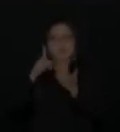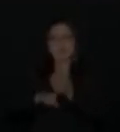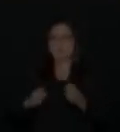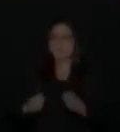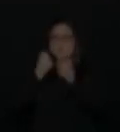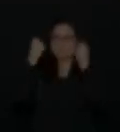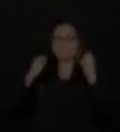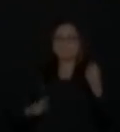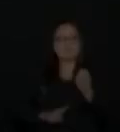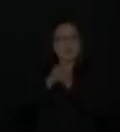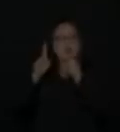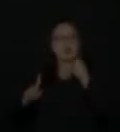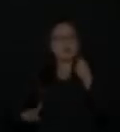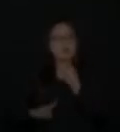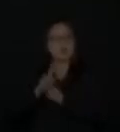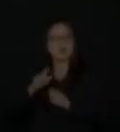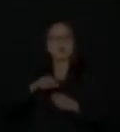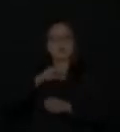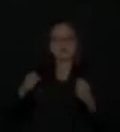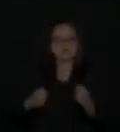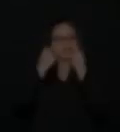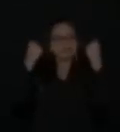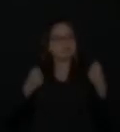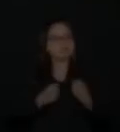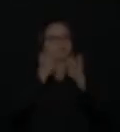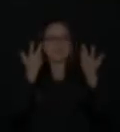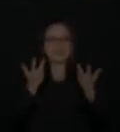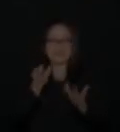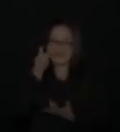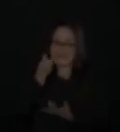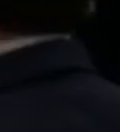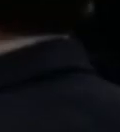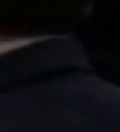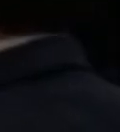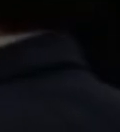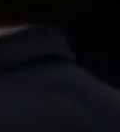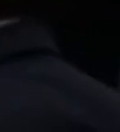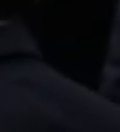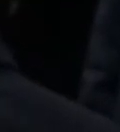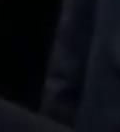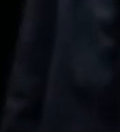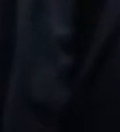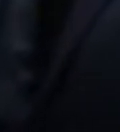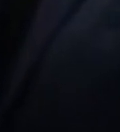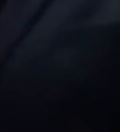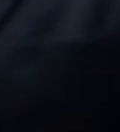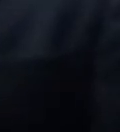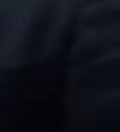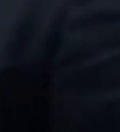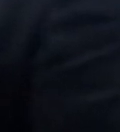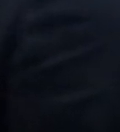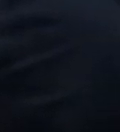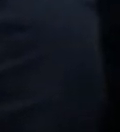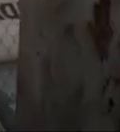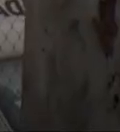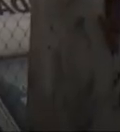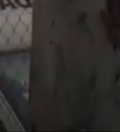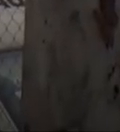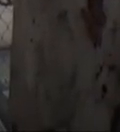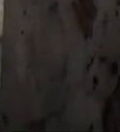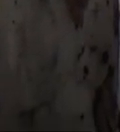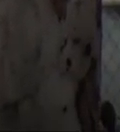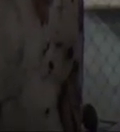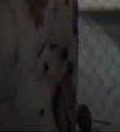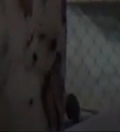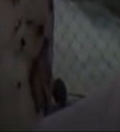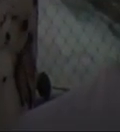conflicto y confrontación. Pese a este discurso, 7 meses después de la toma de protesta de AMLO, la